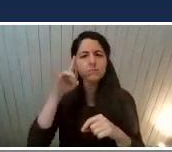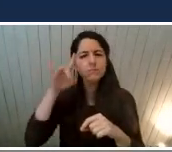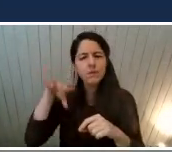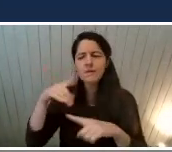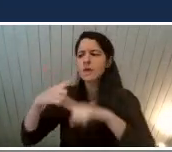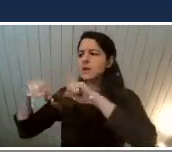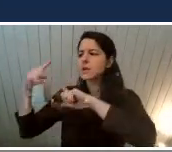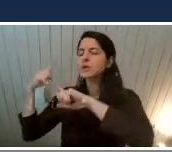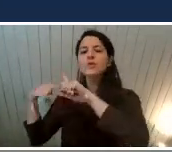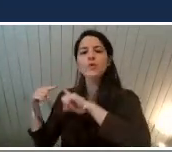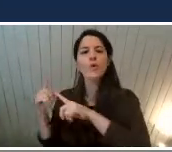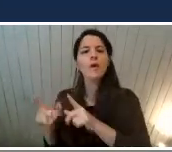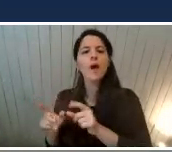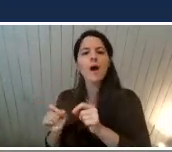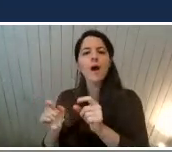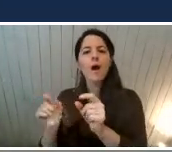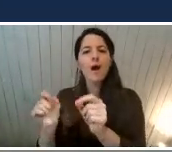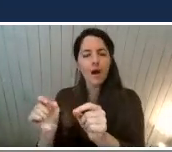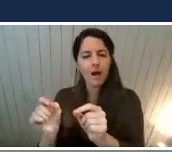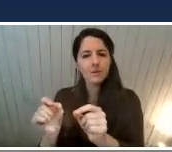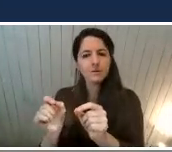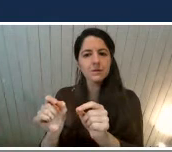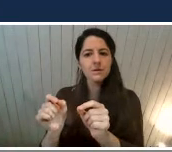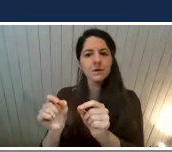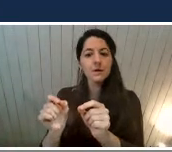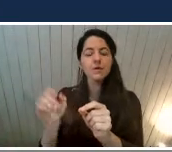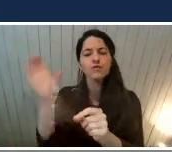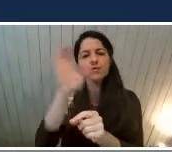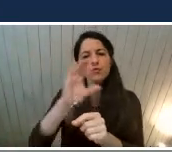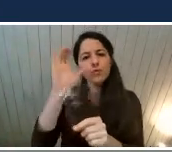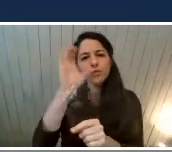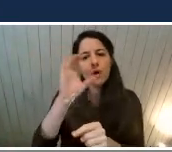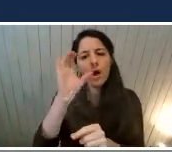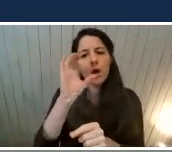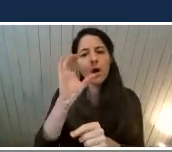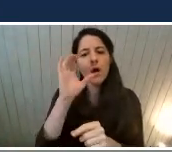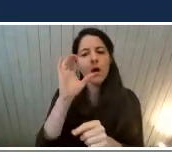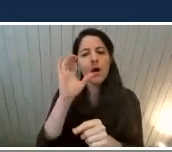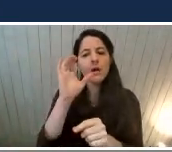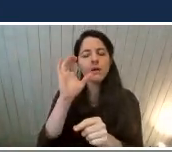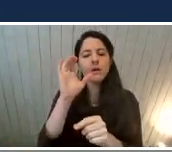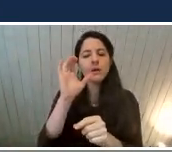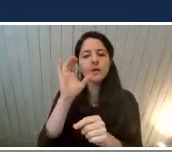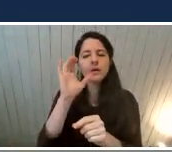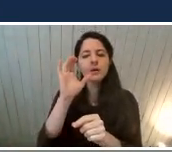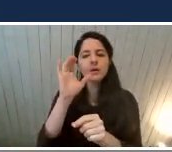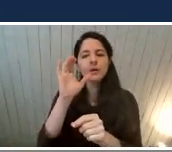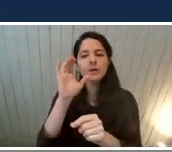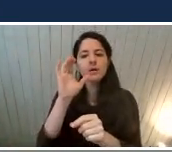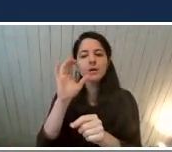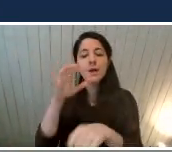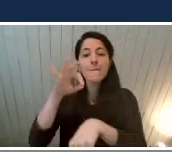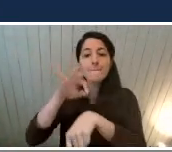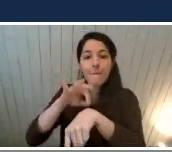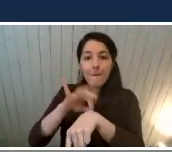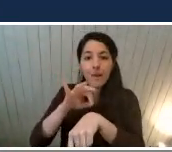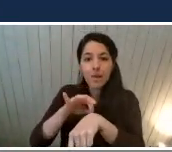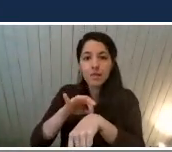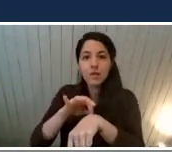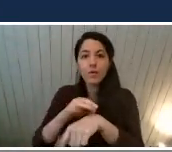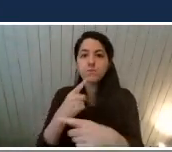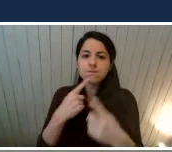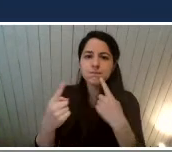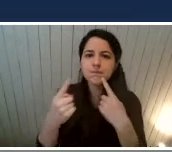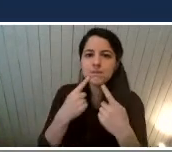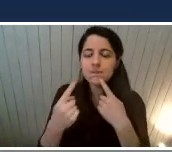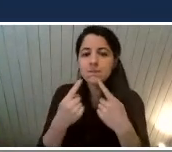de cáncer de próstata, buscar apropiadamente la consulta médica para poder hacer un